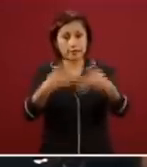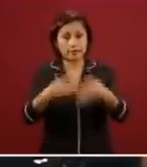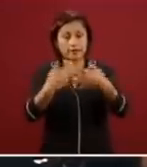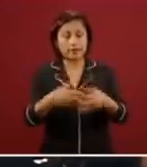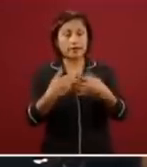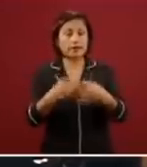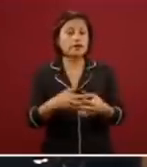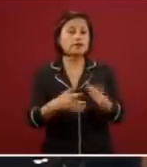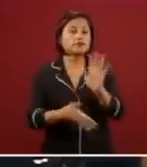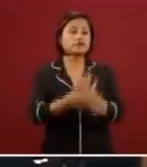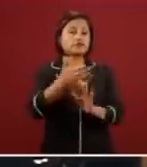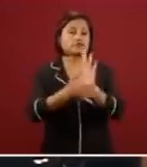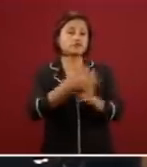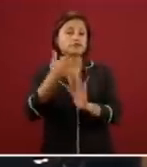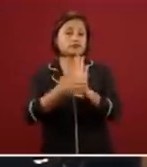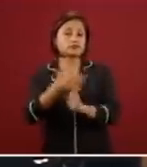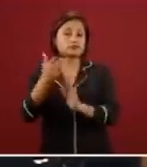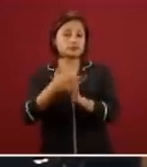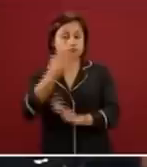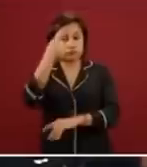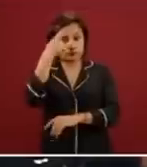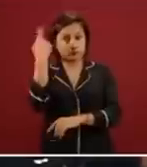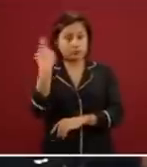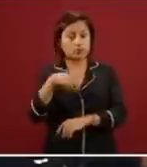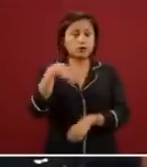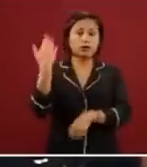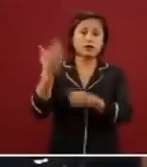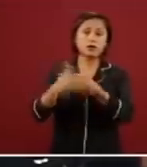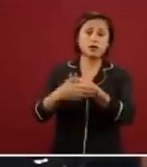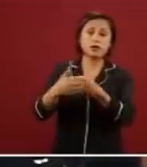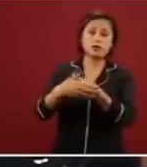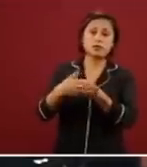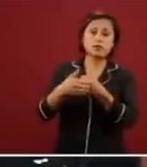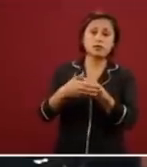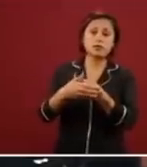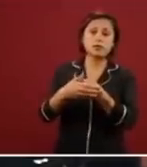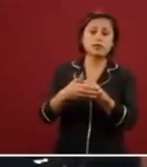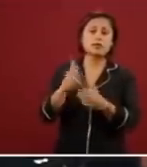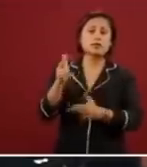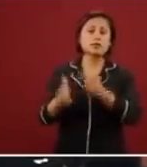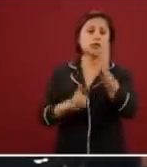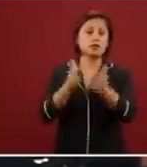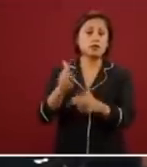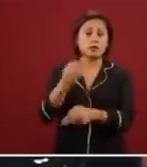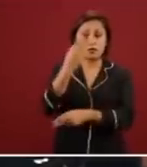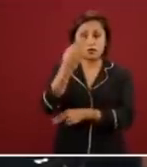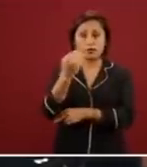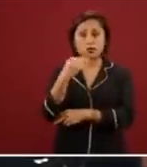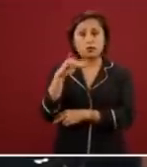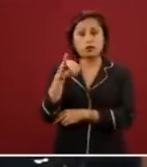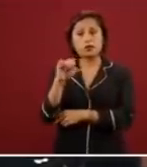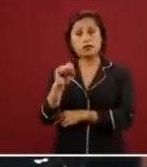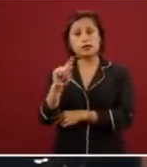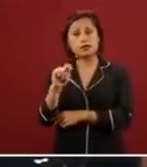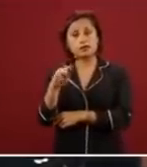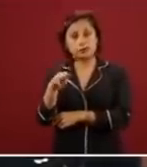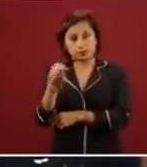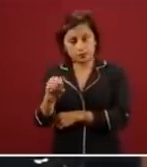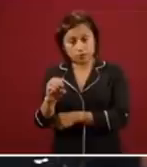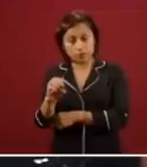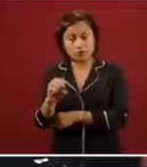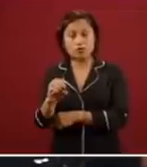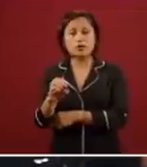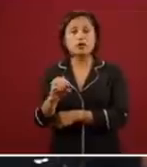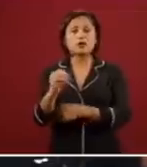en la construcción del tren transísmico interoceánico en el Istmo de Tehuantepec. ¿Cómo combatir a